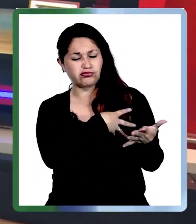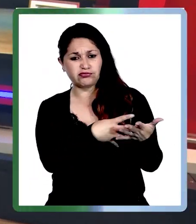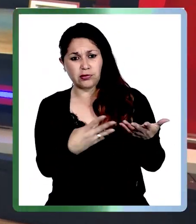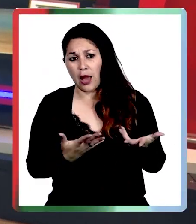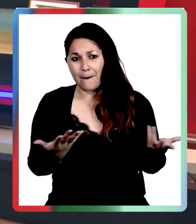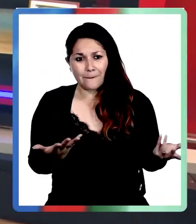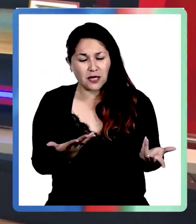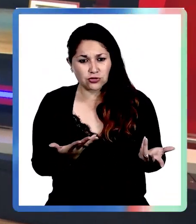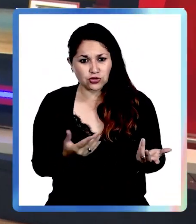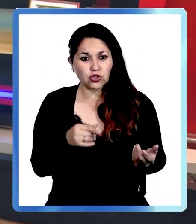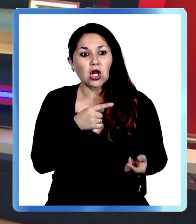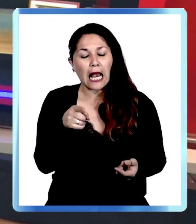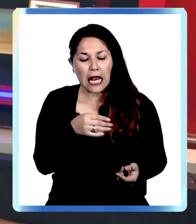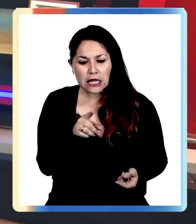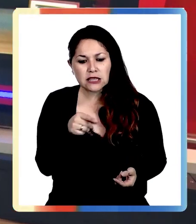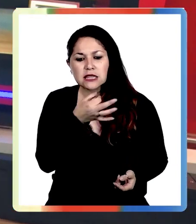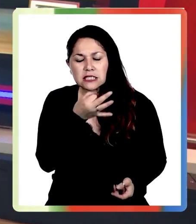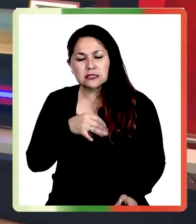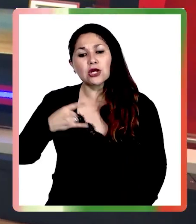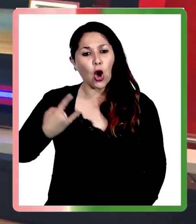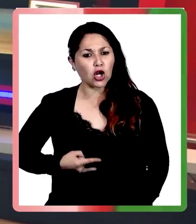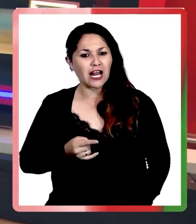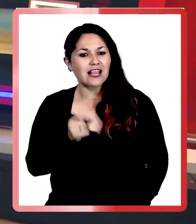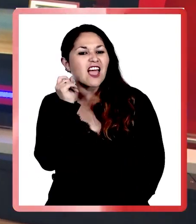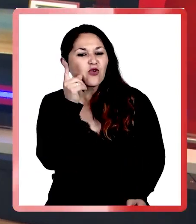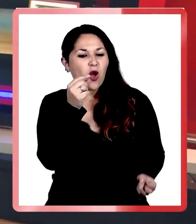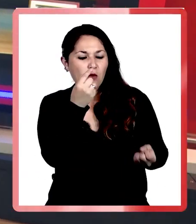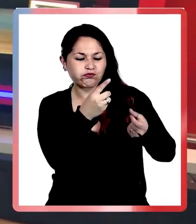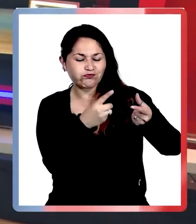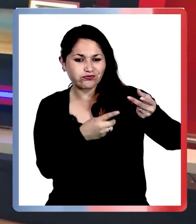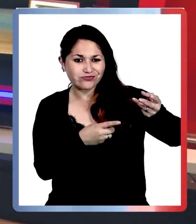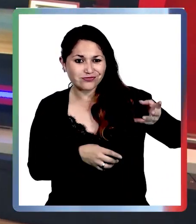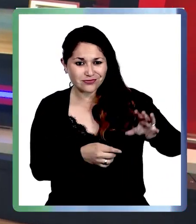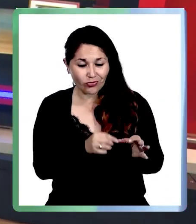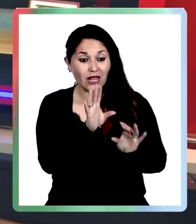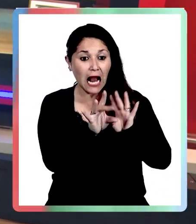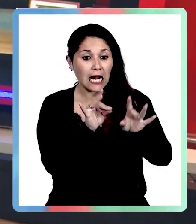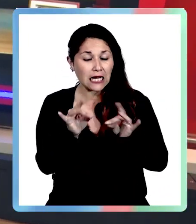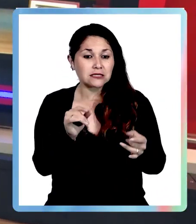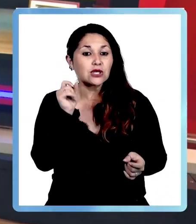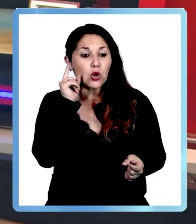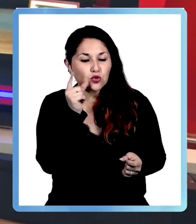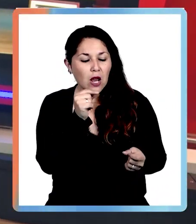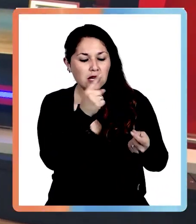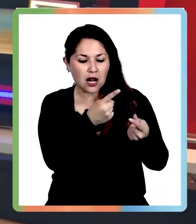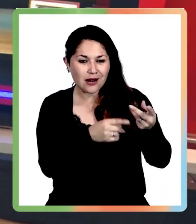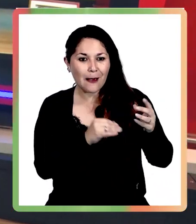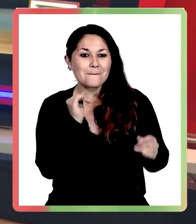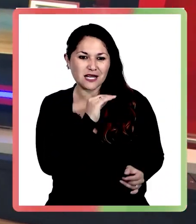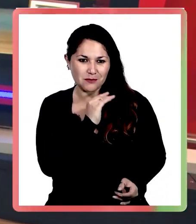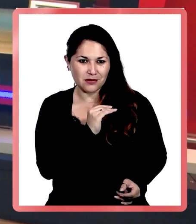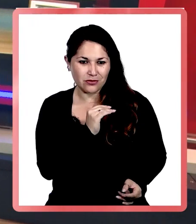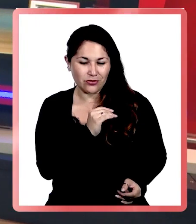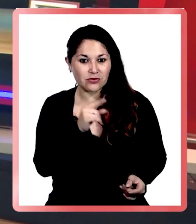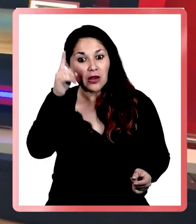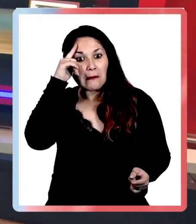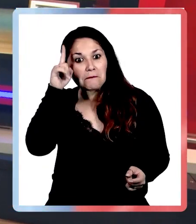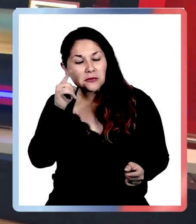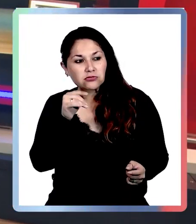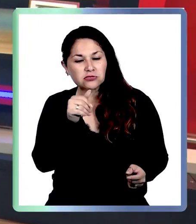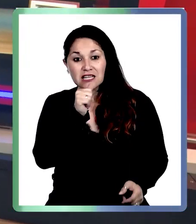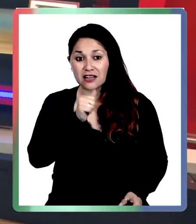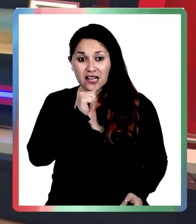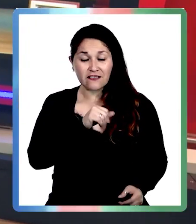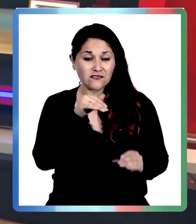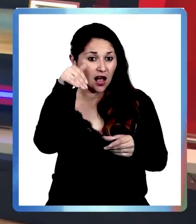legislativa porque es quien pone las urgencias. Entonces puede decidir qué cosas se discuten aquí y ahora. Pero cuando no se tienen